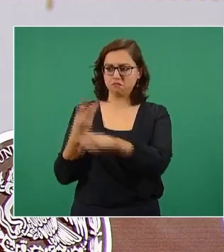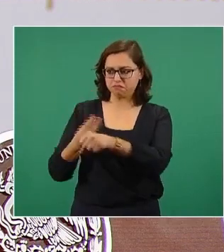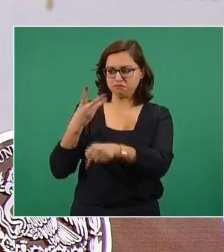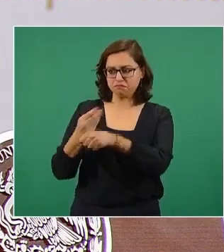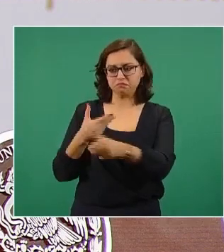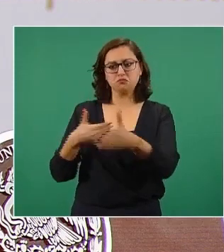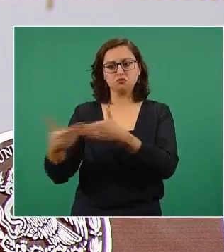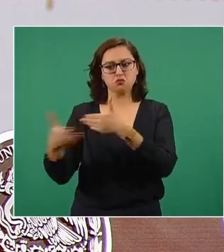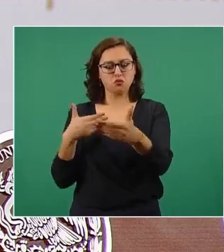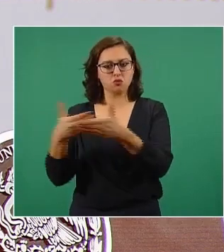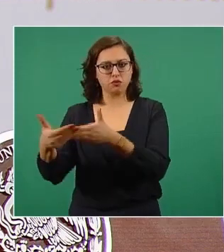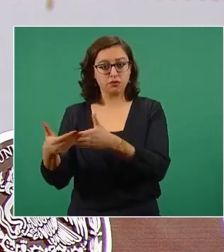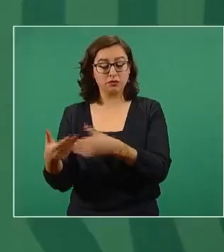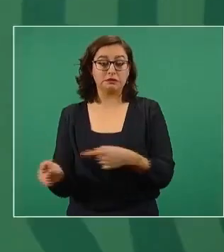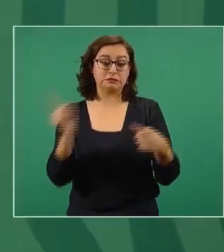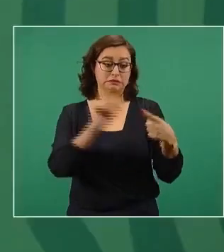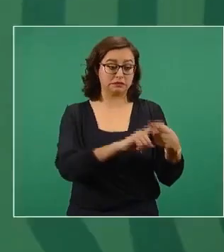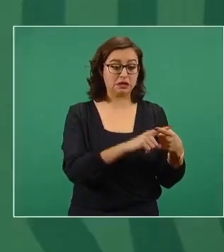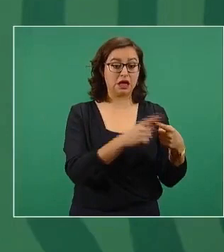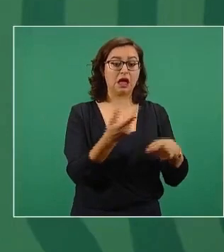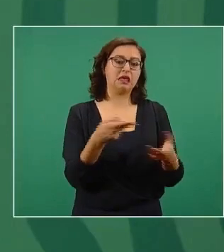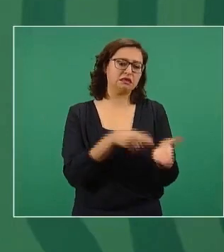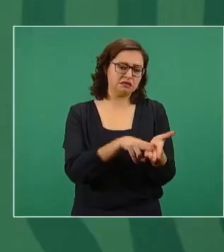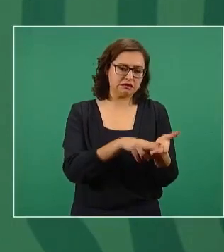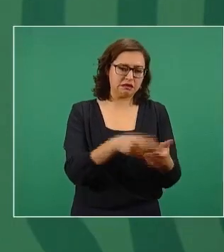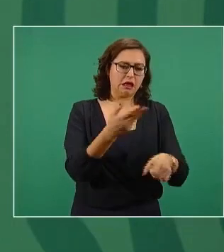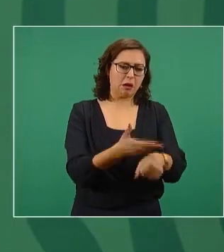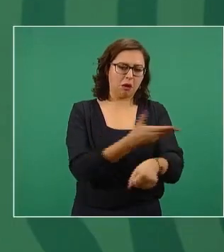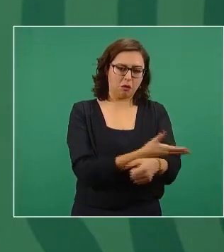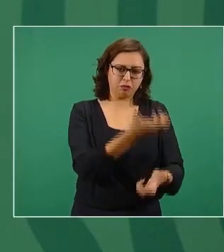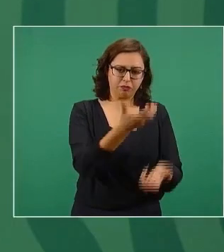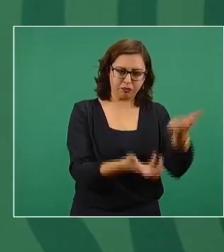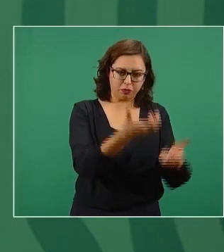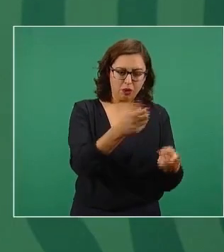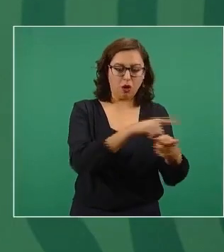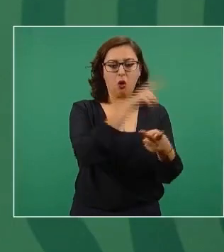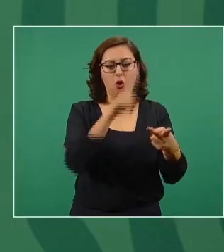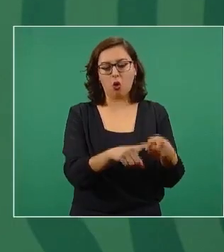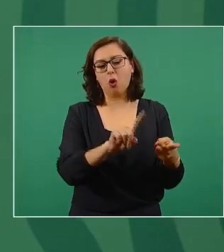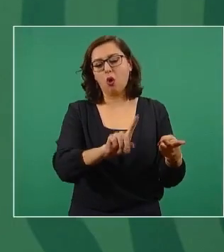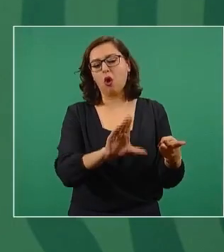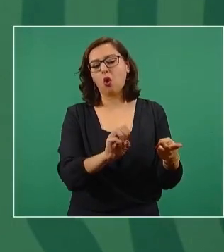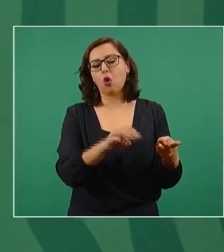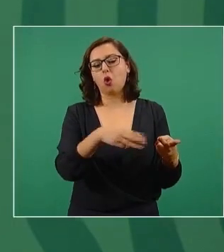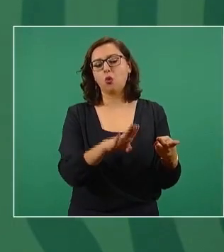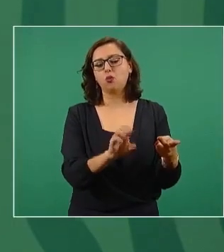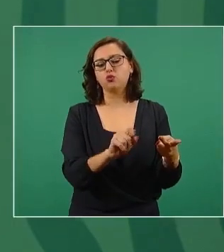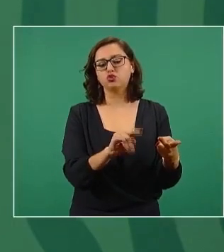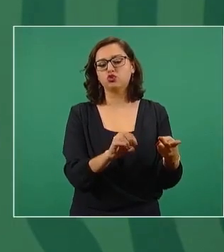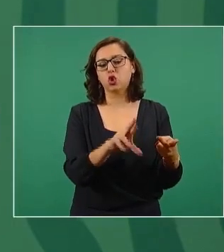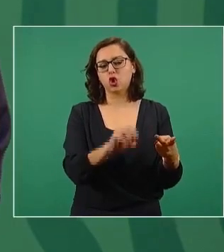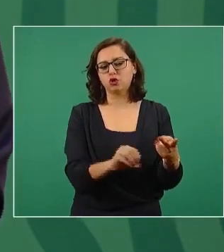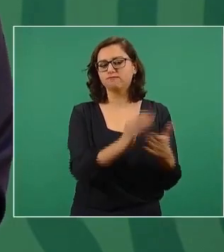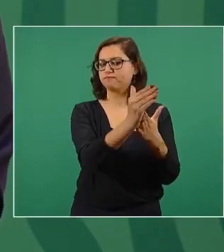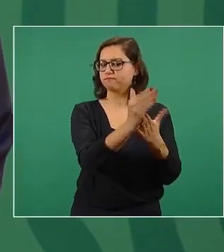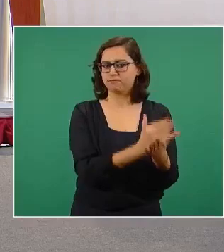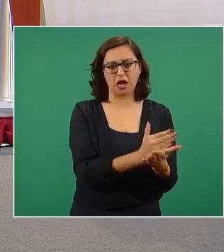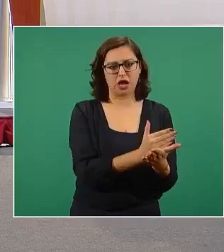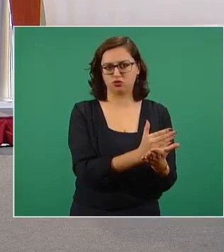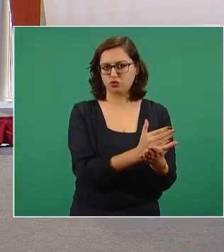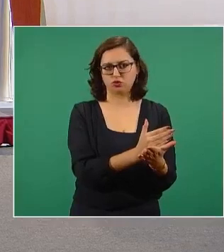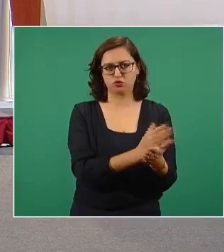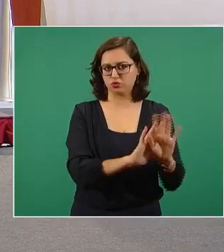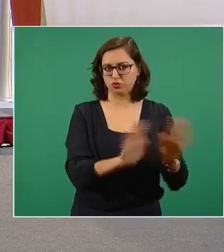carbón en la producción de electricidad la energía que se